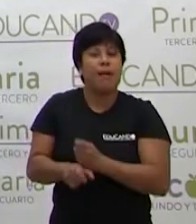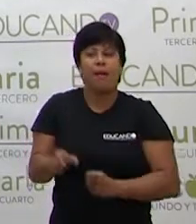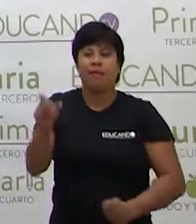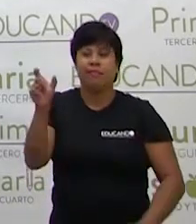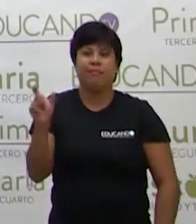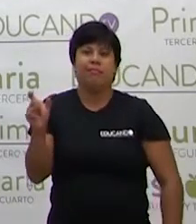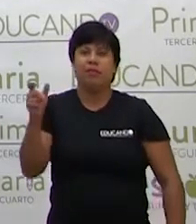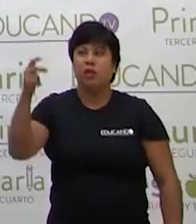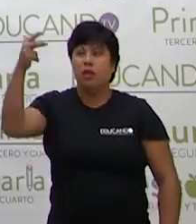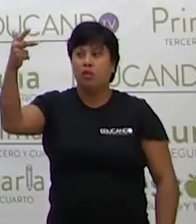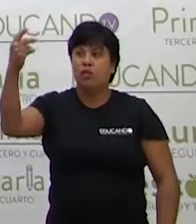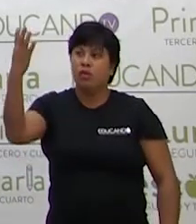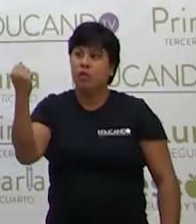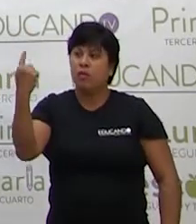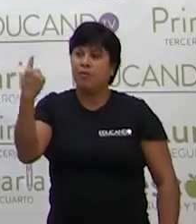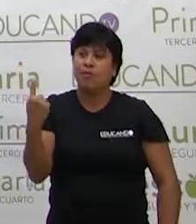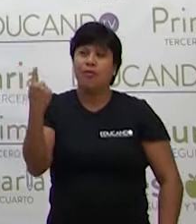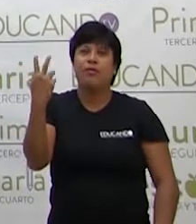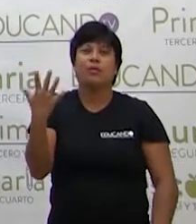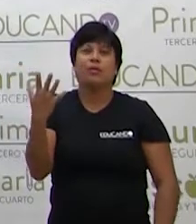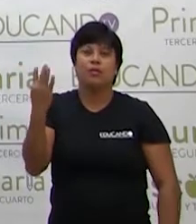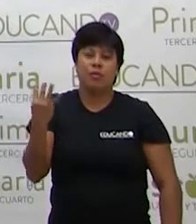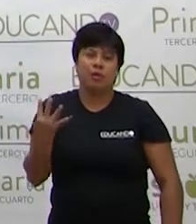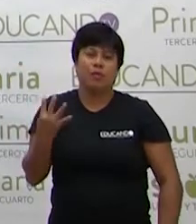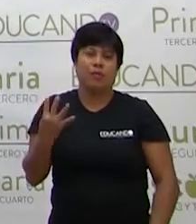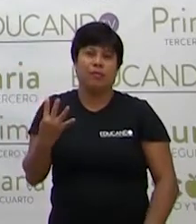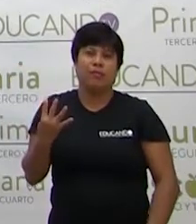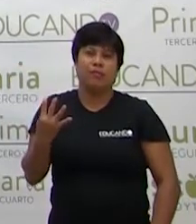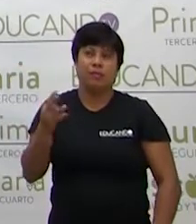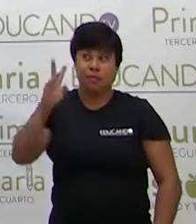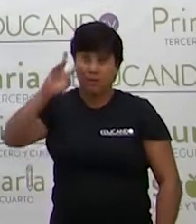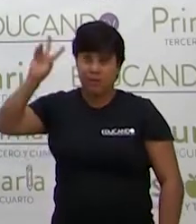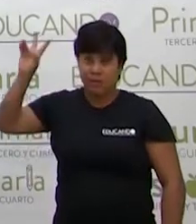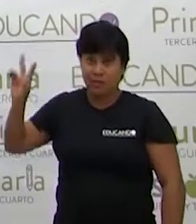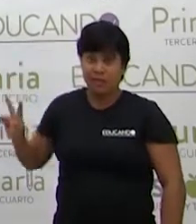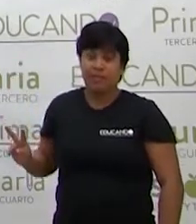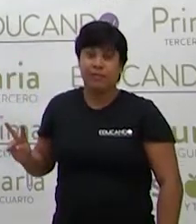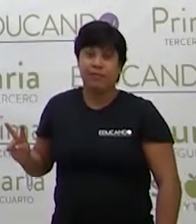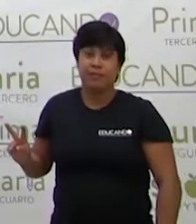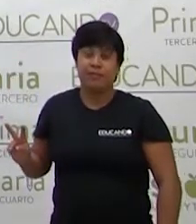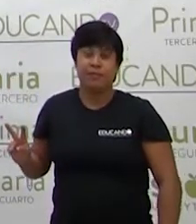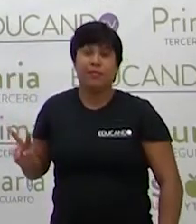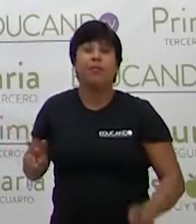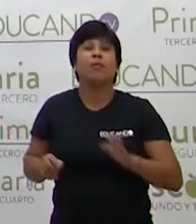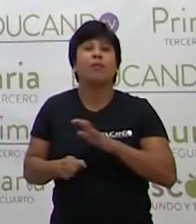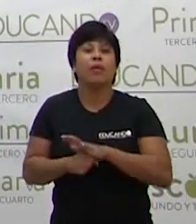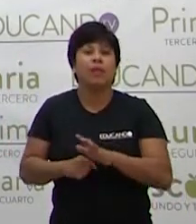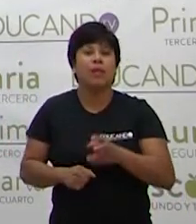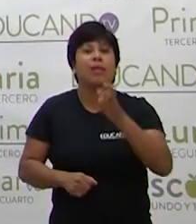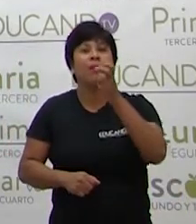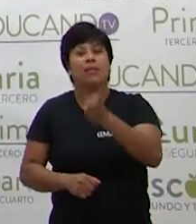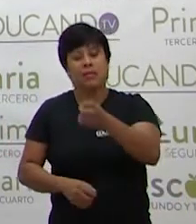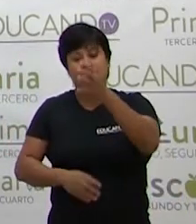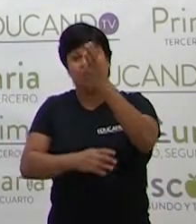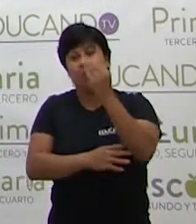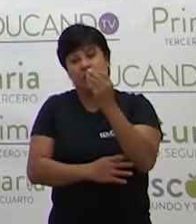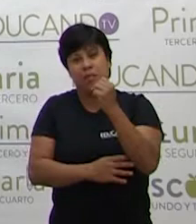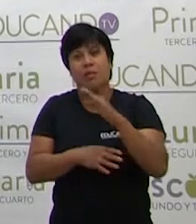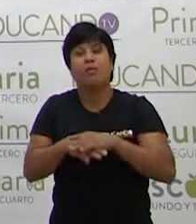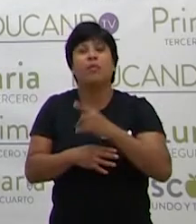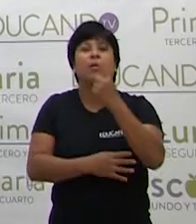8, 9, 1, 1, 5, 4. ¿Ya viste cuál es mayor? Claro, el 9. ¿Por